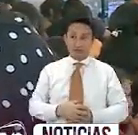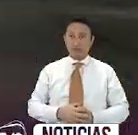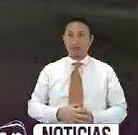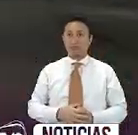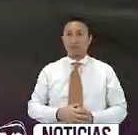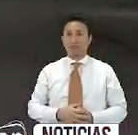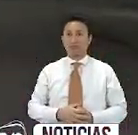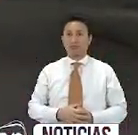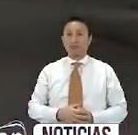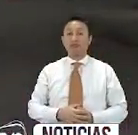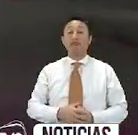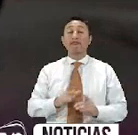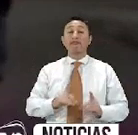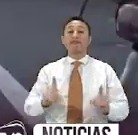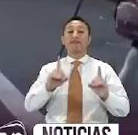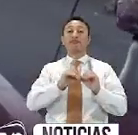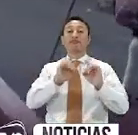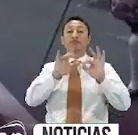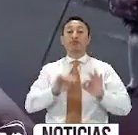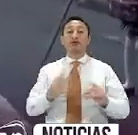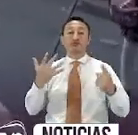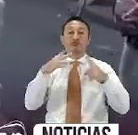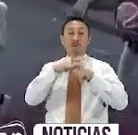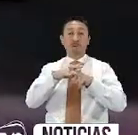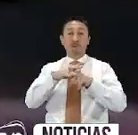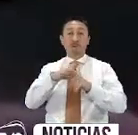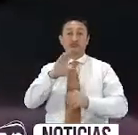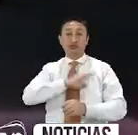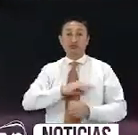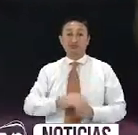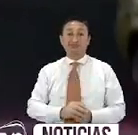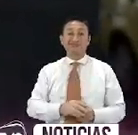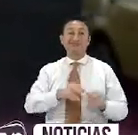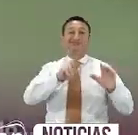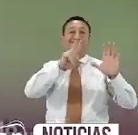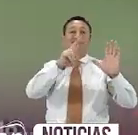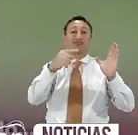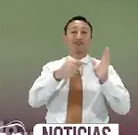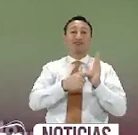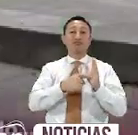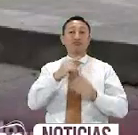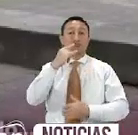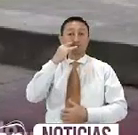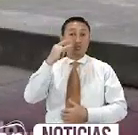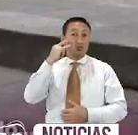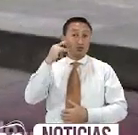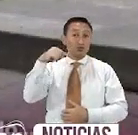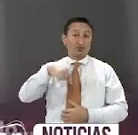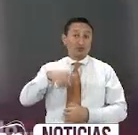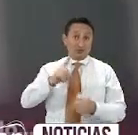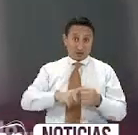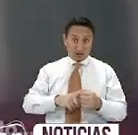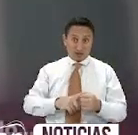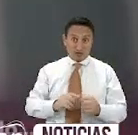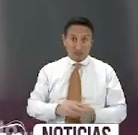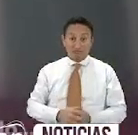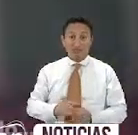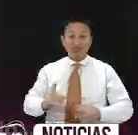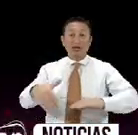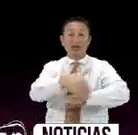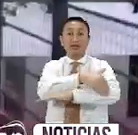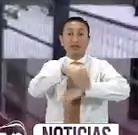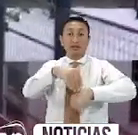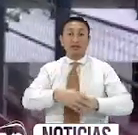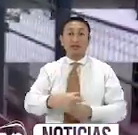y niñas. Según cifras de la Secretaría de Inclusión, más de 7.000 niños y niñas del Distrito Metropolitano de Quito estarían